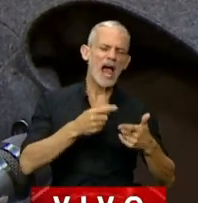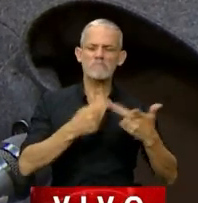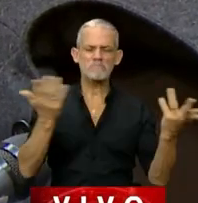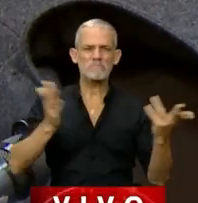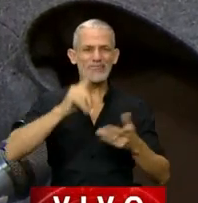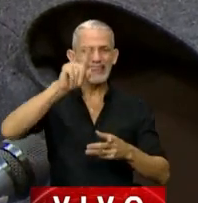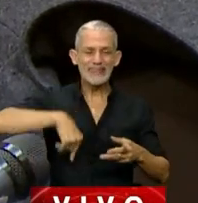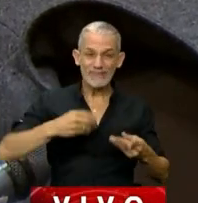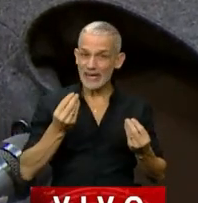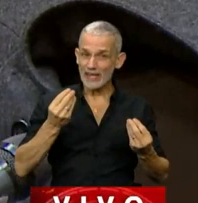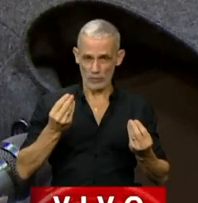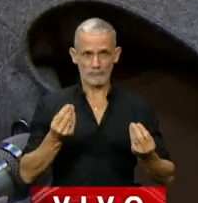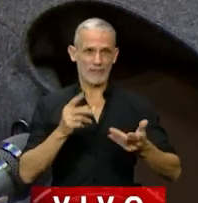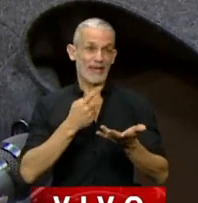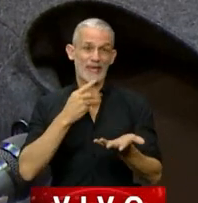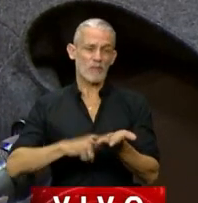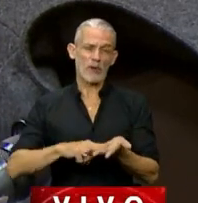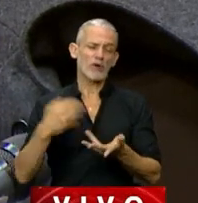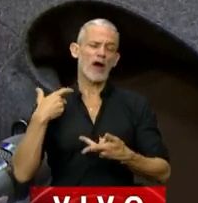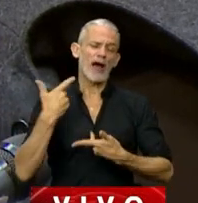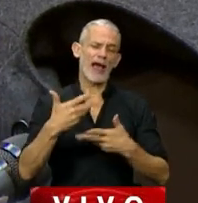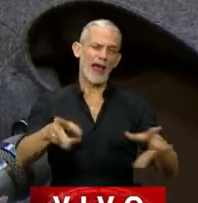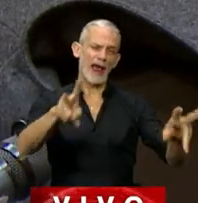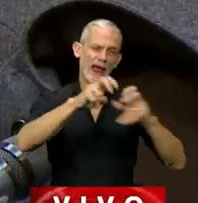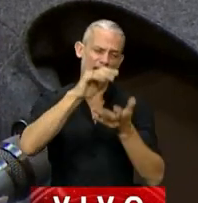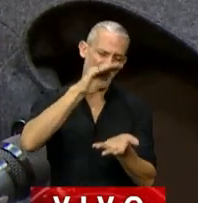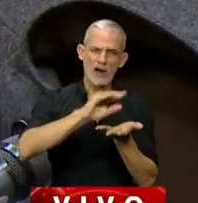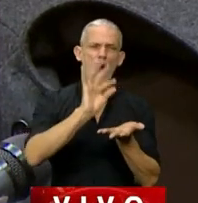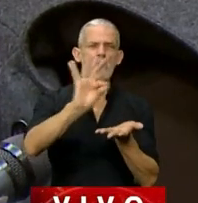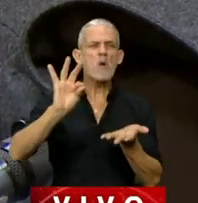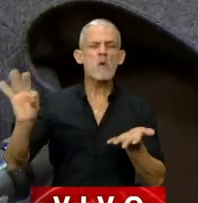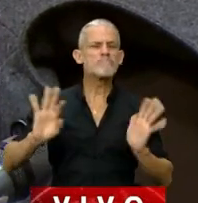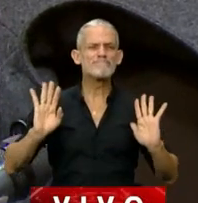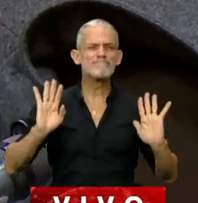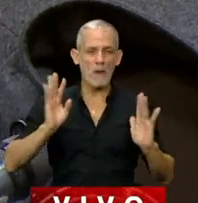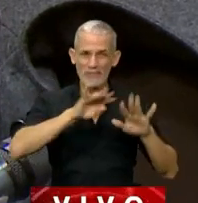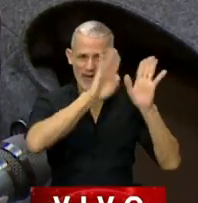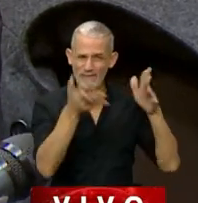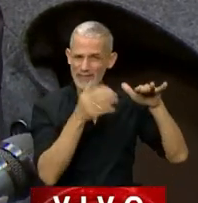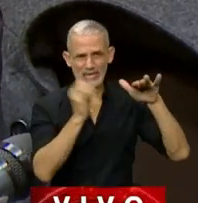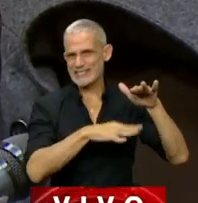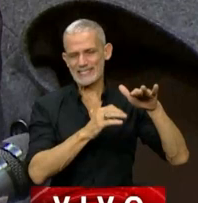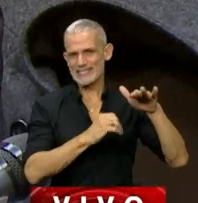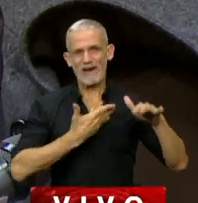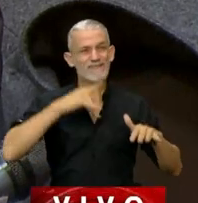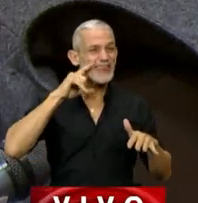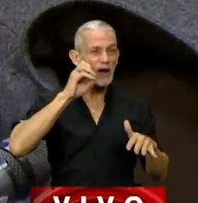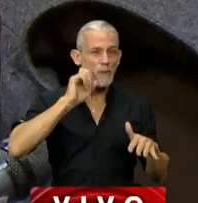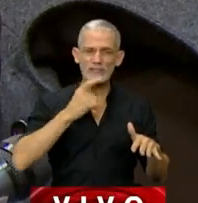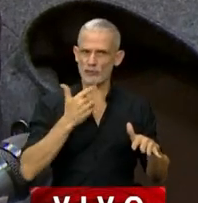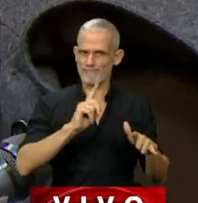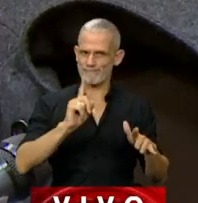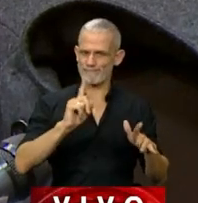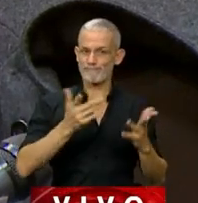debería financiarse con impuestos de rentas generales, sin asignación específica y mucho menos fideicomisos. He aquí el